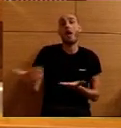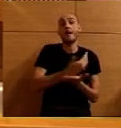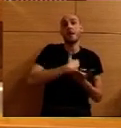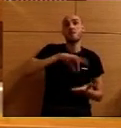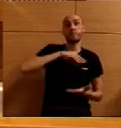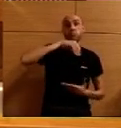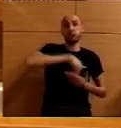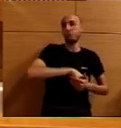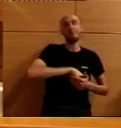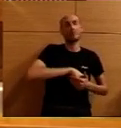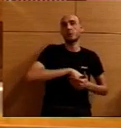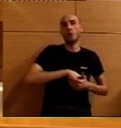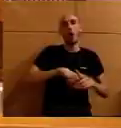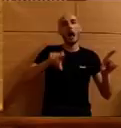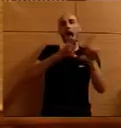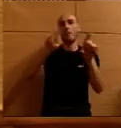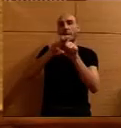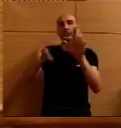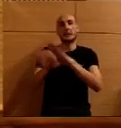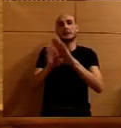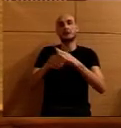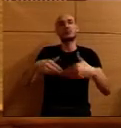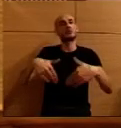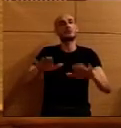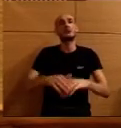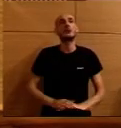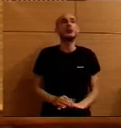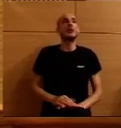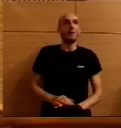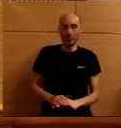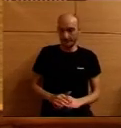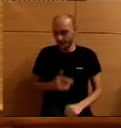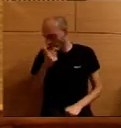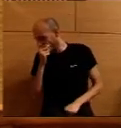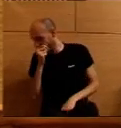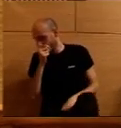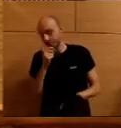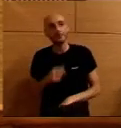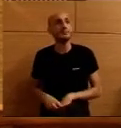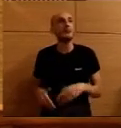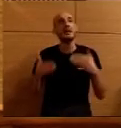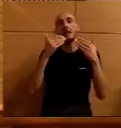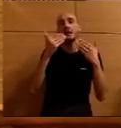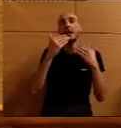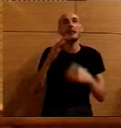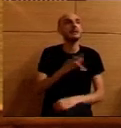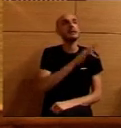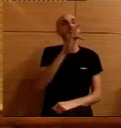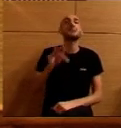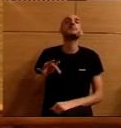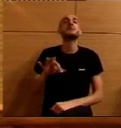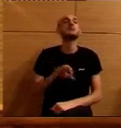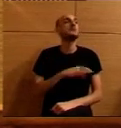esta provincia. Muchas gracias. Gracias, señor Giner. ¿Alguna intervención? Señor Gil.